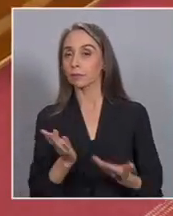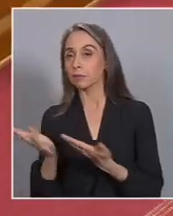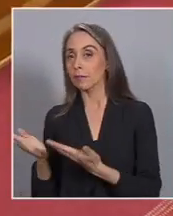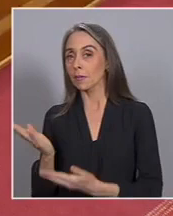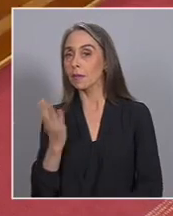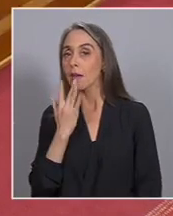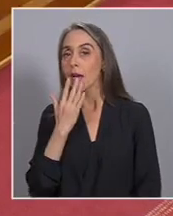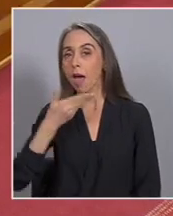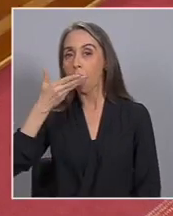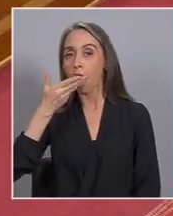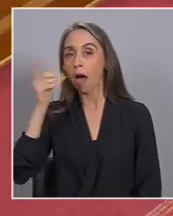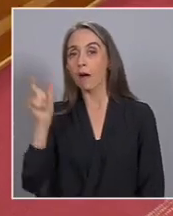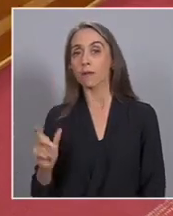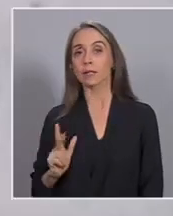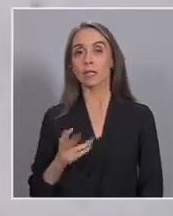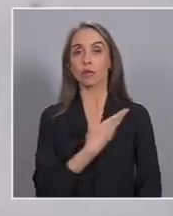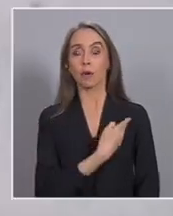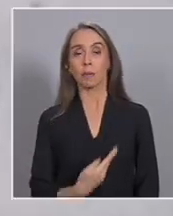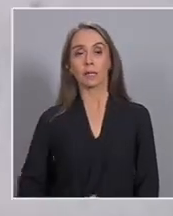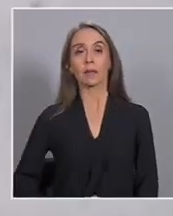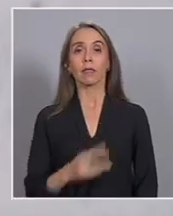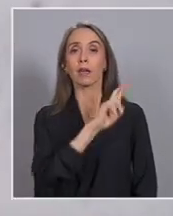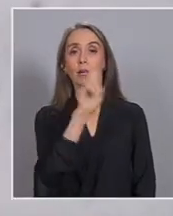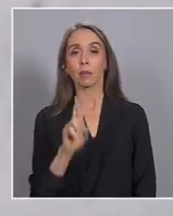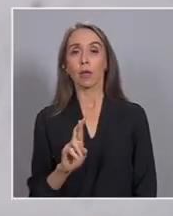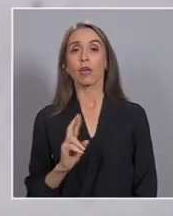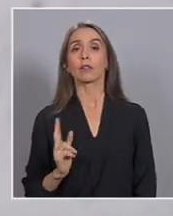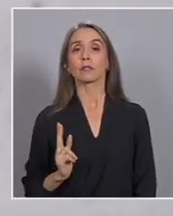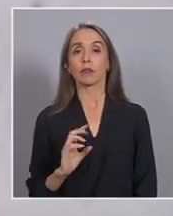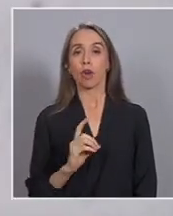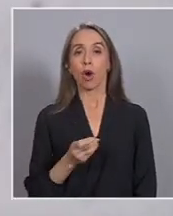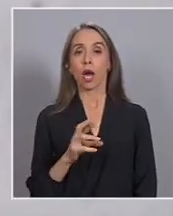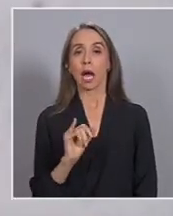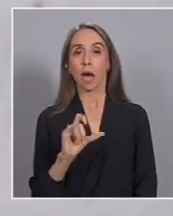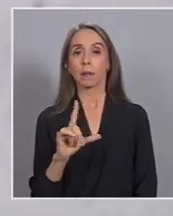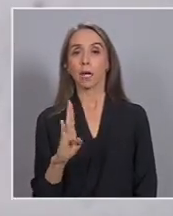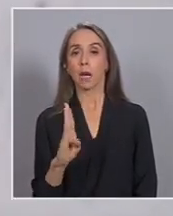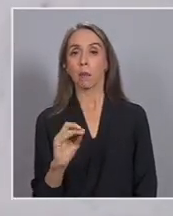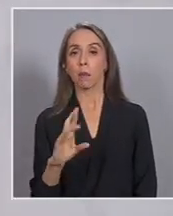la palabra a Su Excelencia, señor Presidente de la República, don Gabriel Boric.